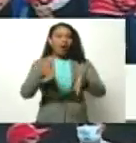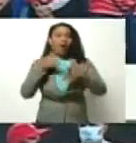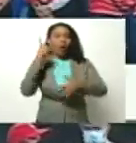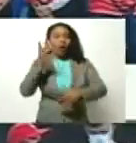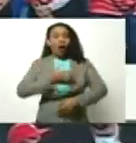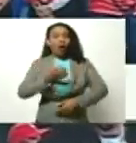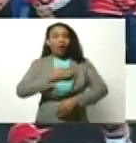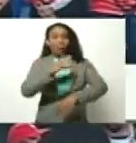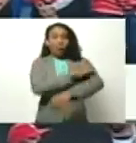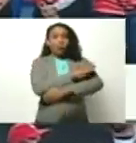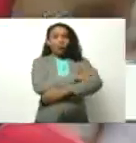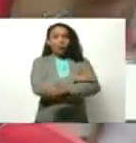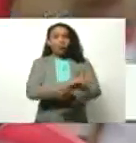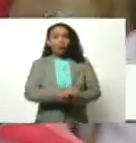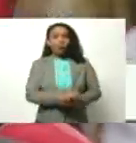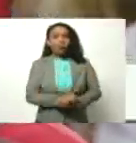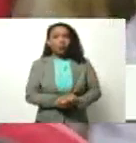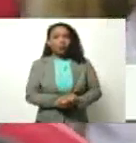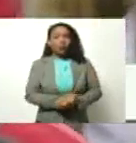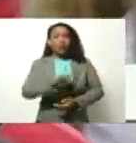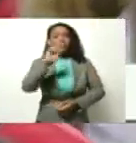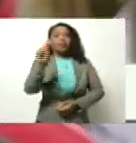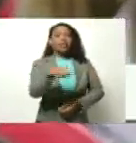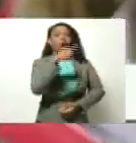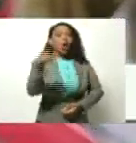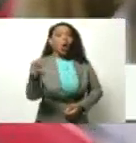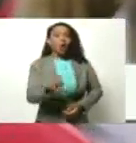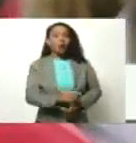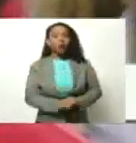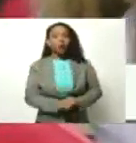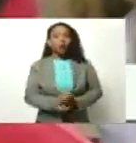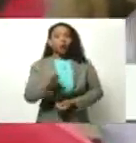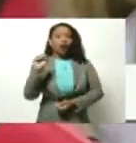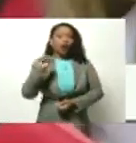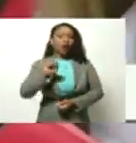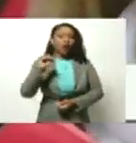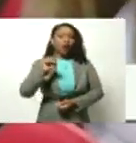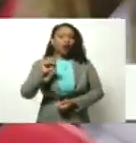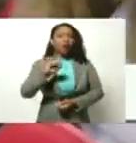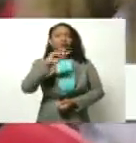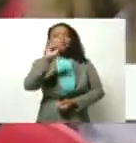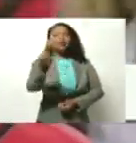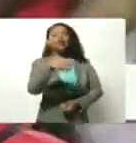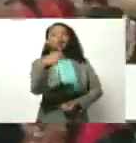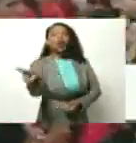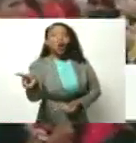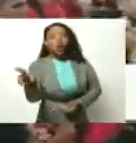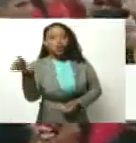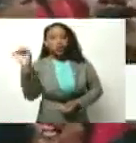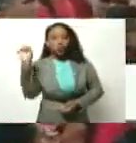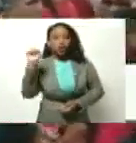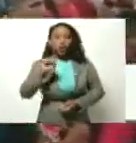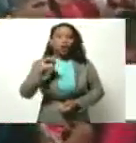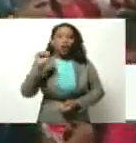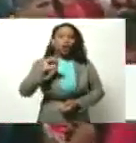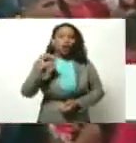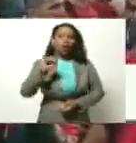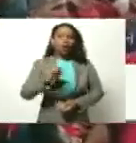alcalde opositor cierto o falso cierto o falso